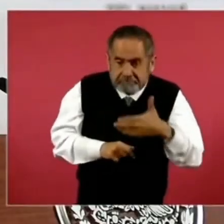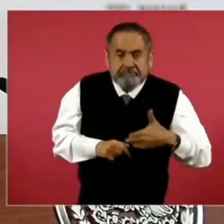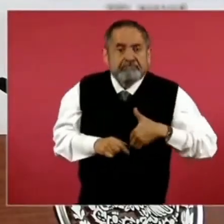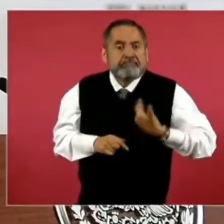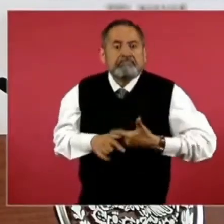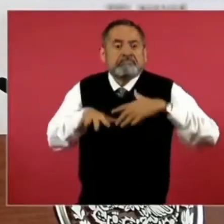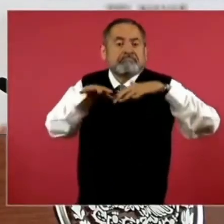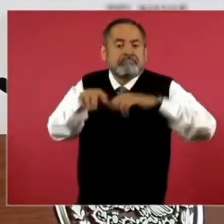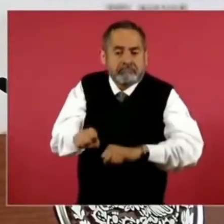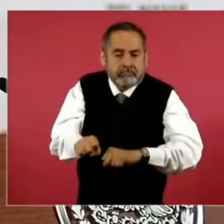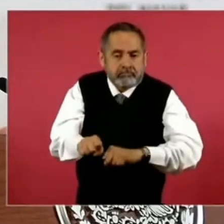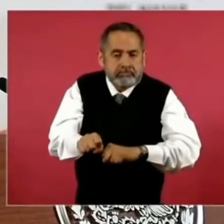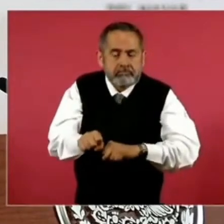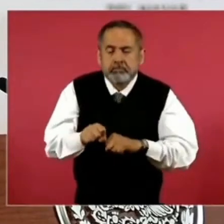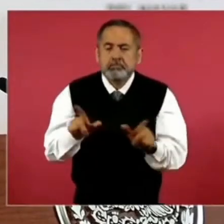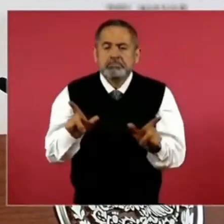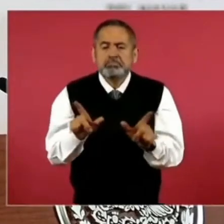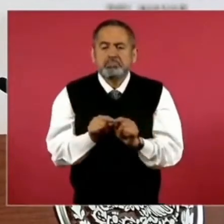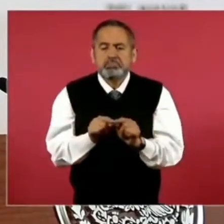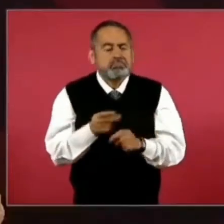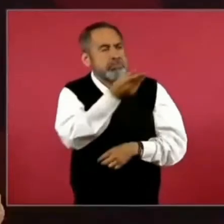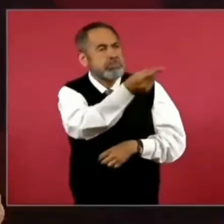Esa es la información.